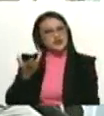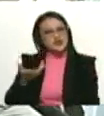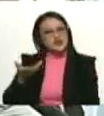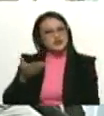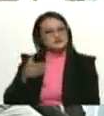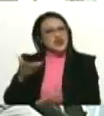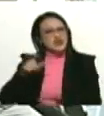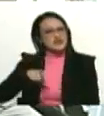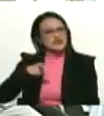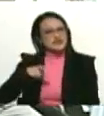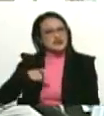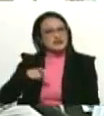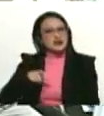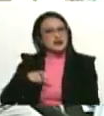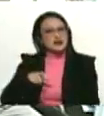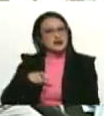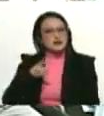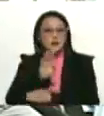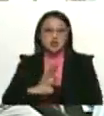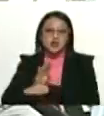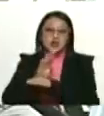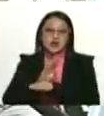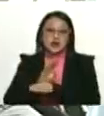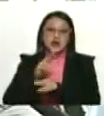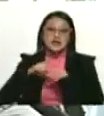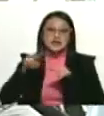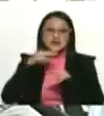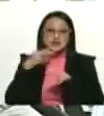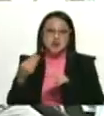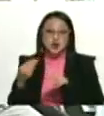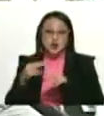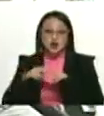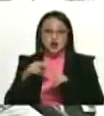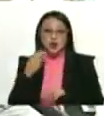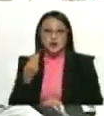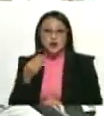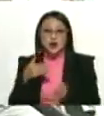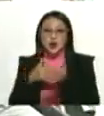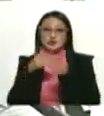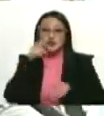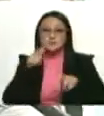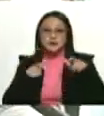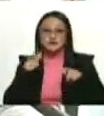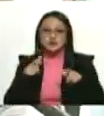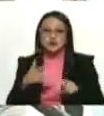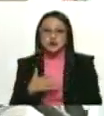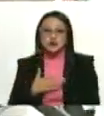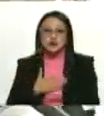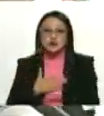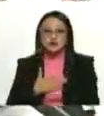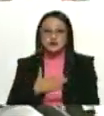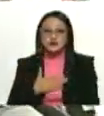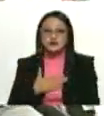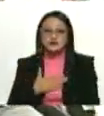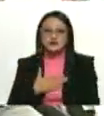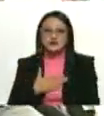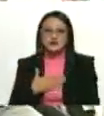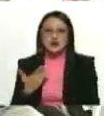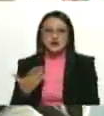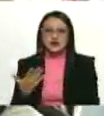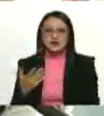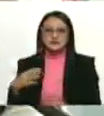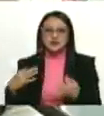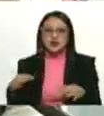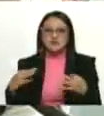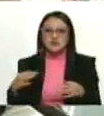necesidad e importancia de proteger a los niños, niñas y adolescentes contra aquellos que pretenden banalizar o